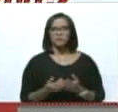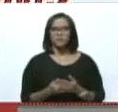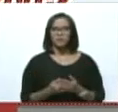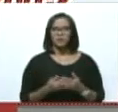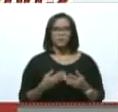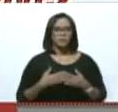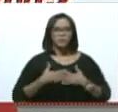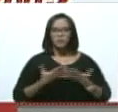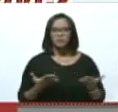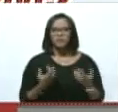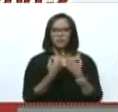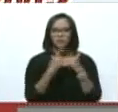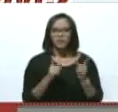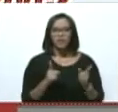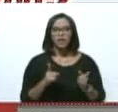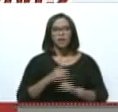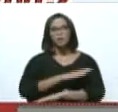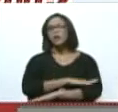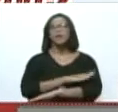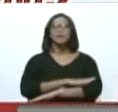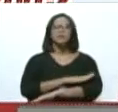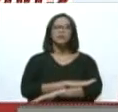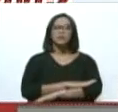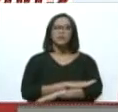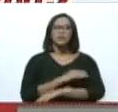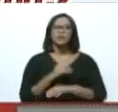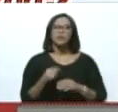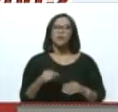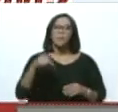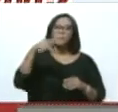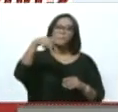distinta. Una actitud con P.